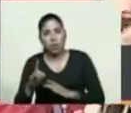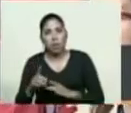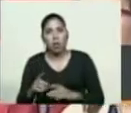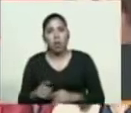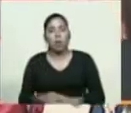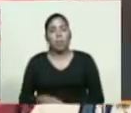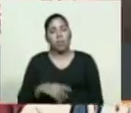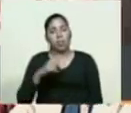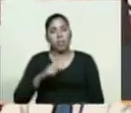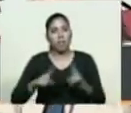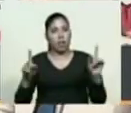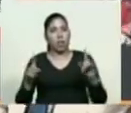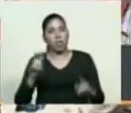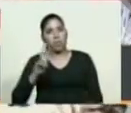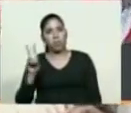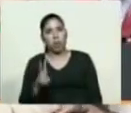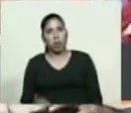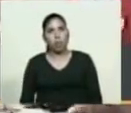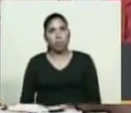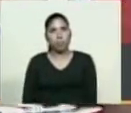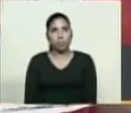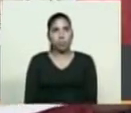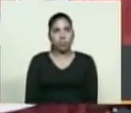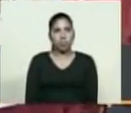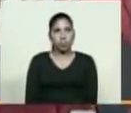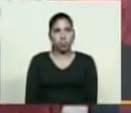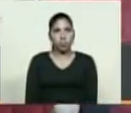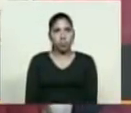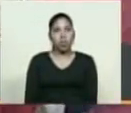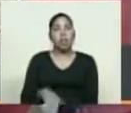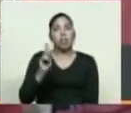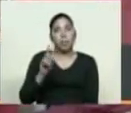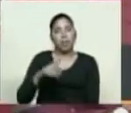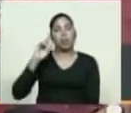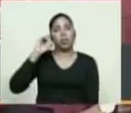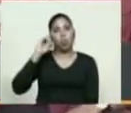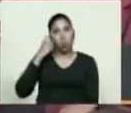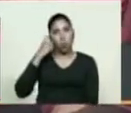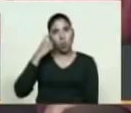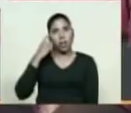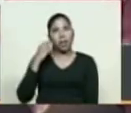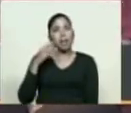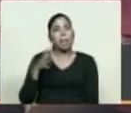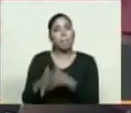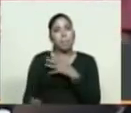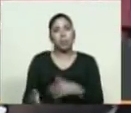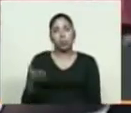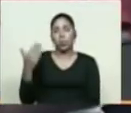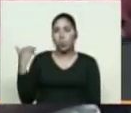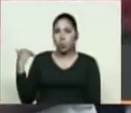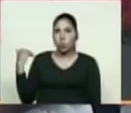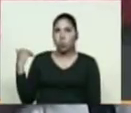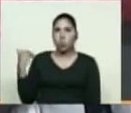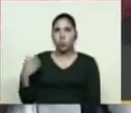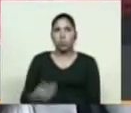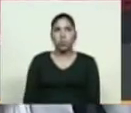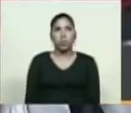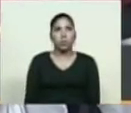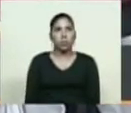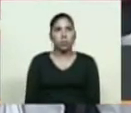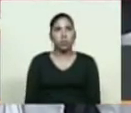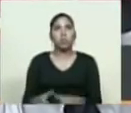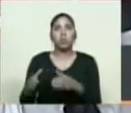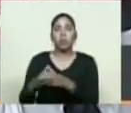este 27 y 28, igual recordaremos pues a nuestros mártires, a esa lucha, a lo que ocurrió, a la génesis de los movimientos del 4 de